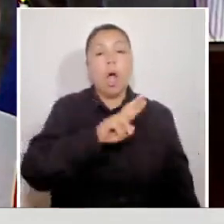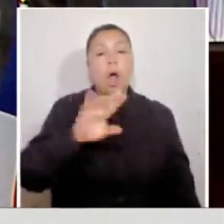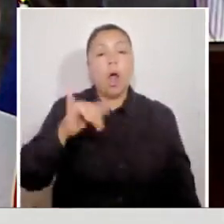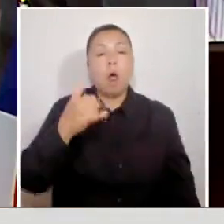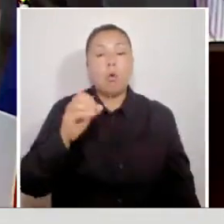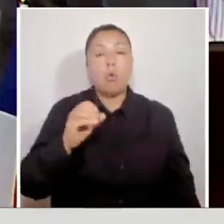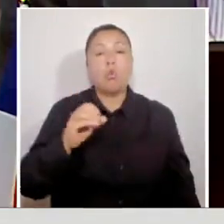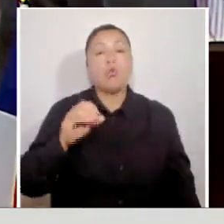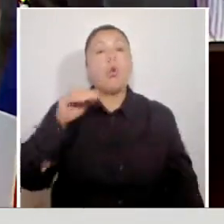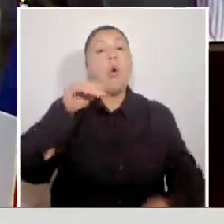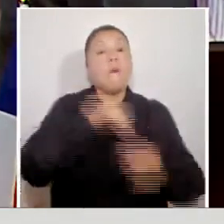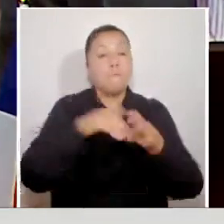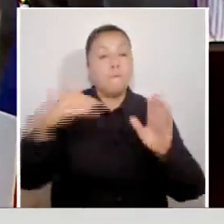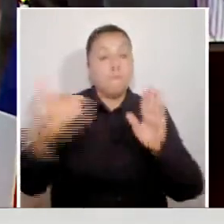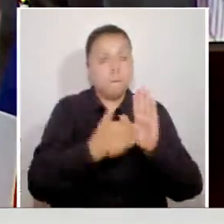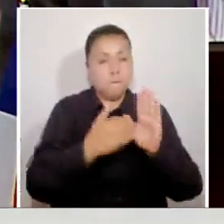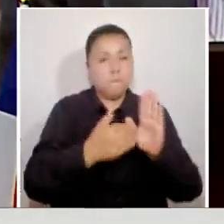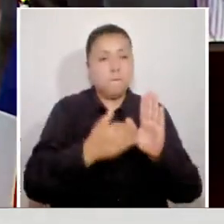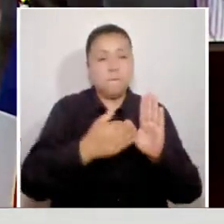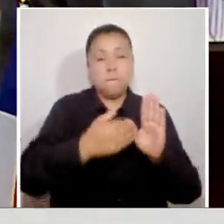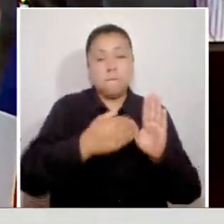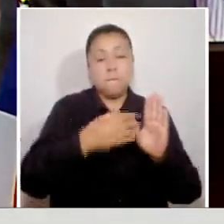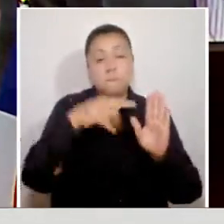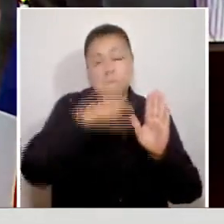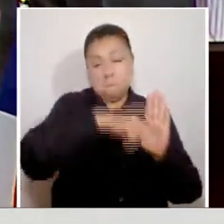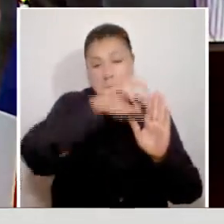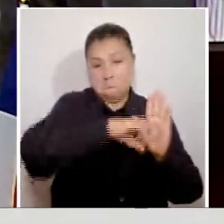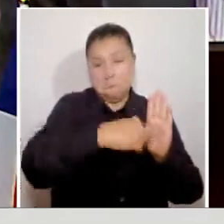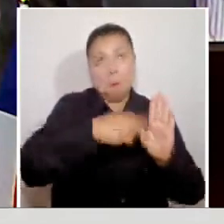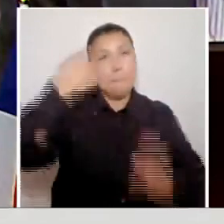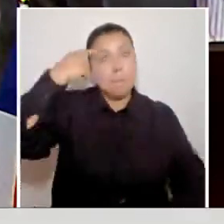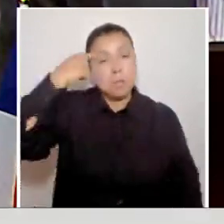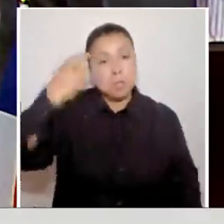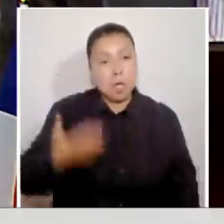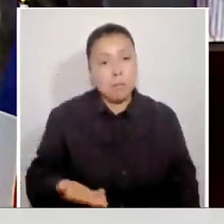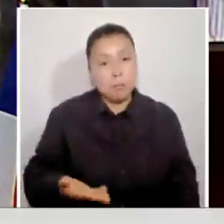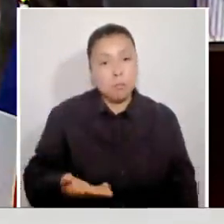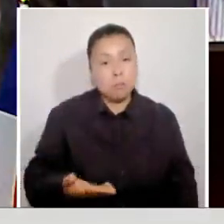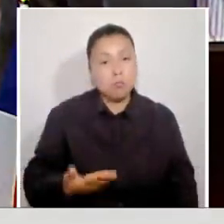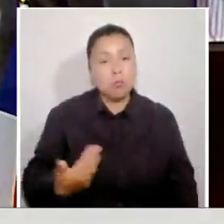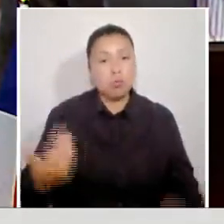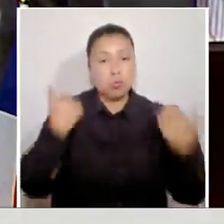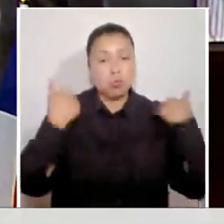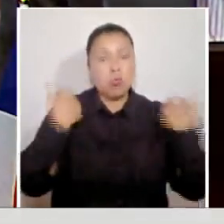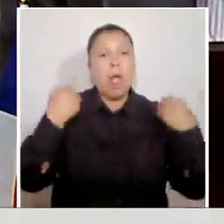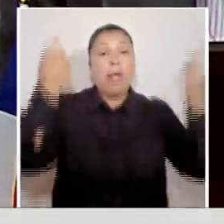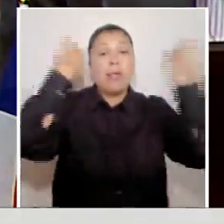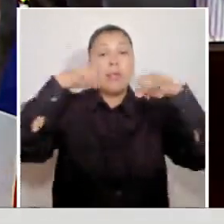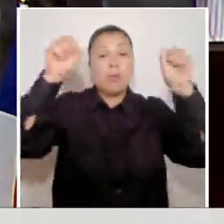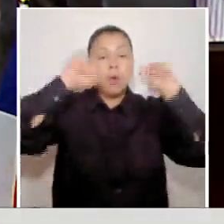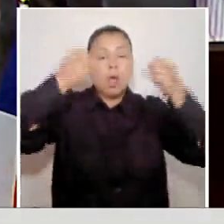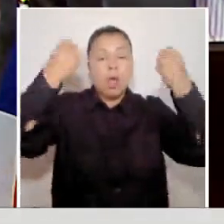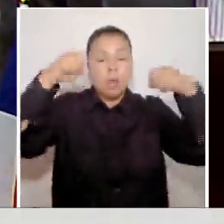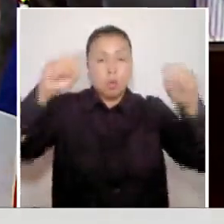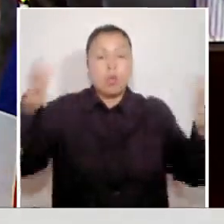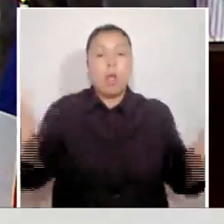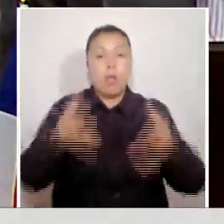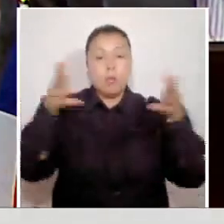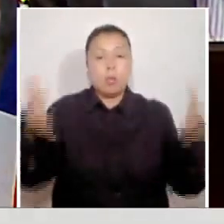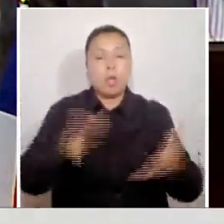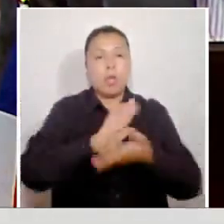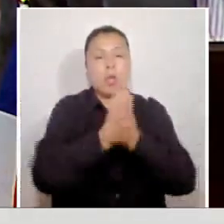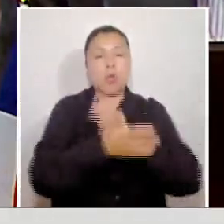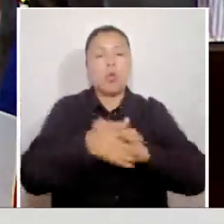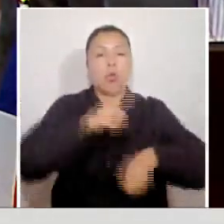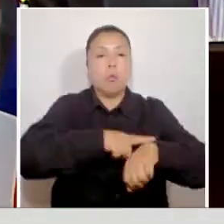a votar a favor en lo personal de este proyecto porque consideramos que la práctica del deporte debe impulsarse en todo momento en todo lugar